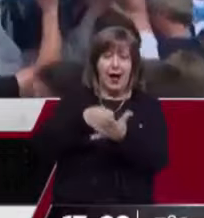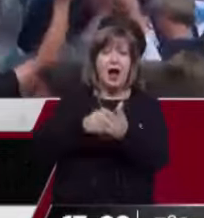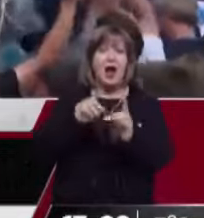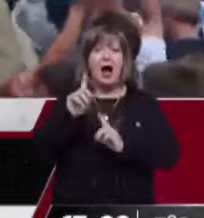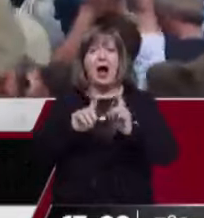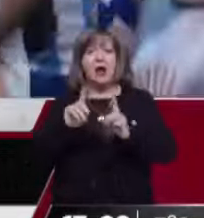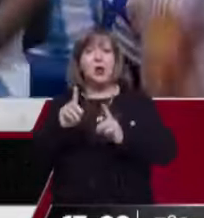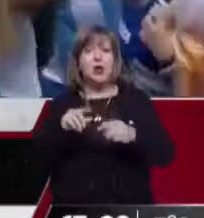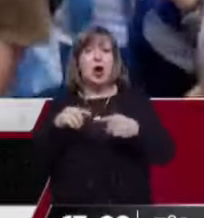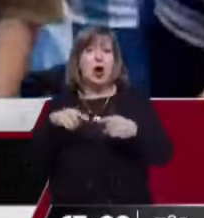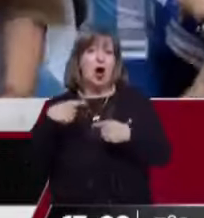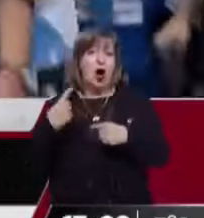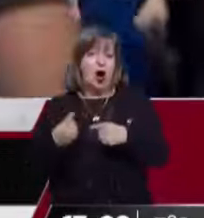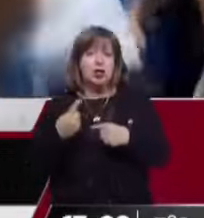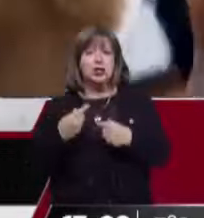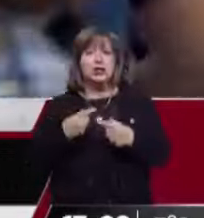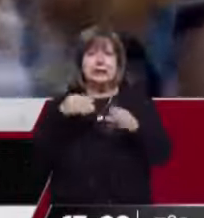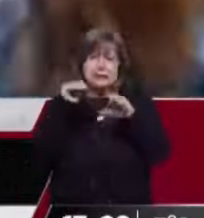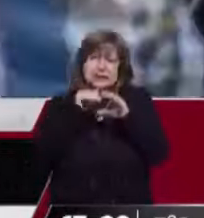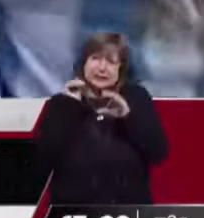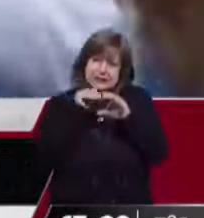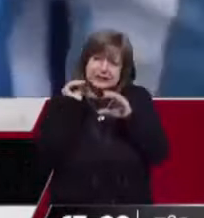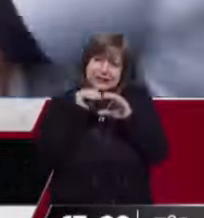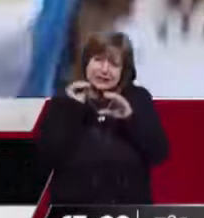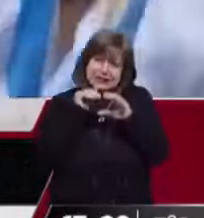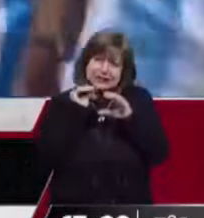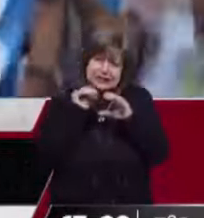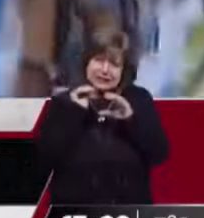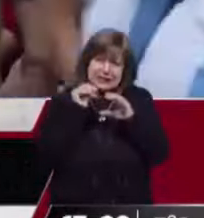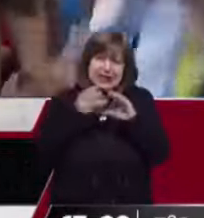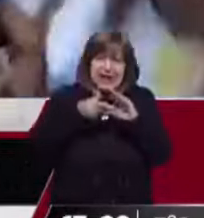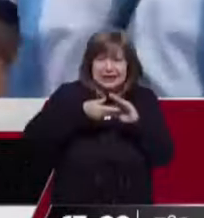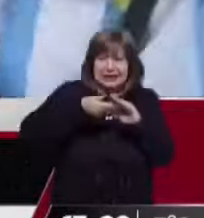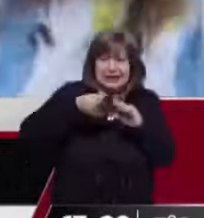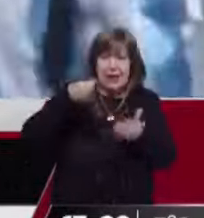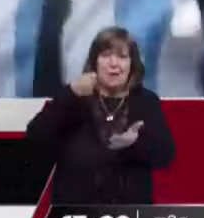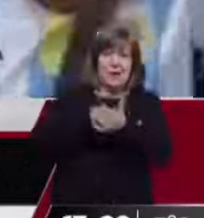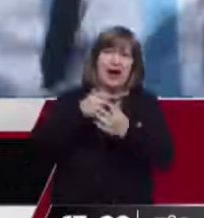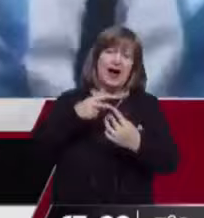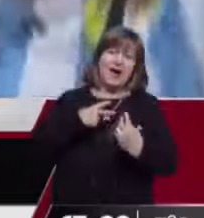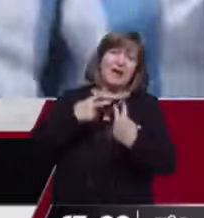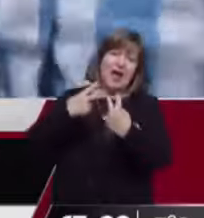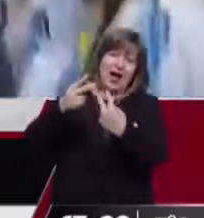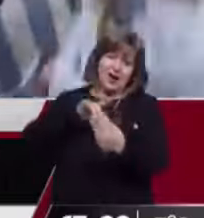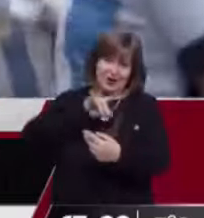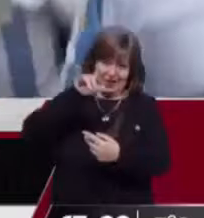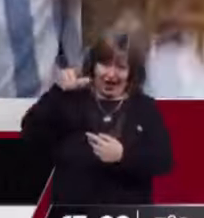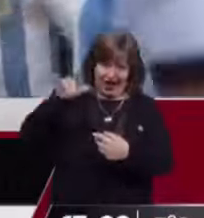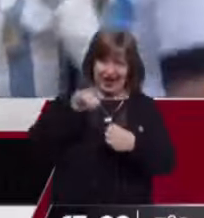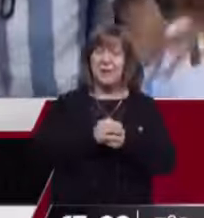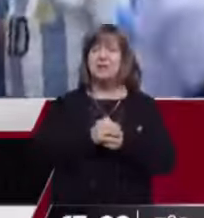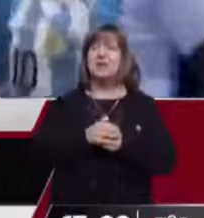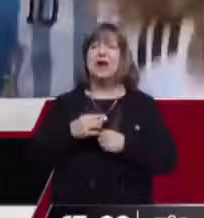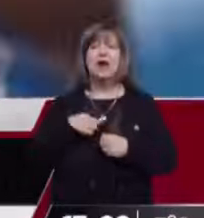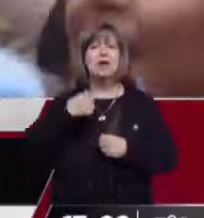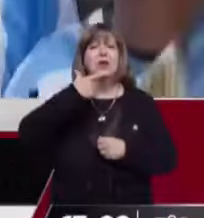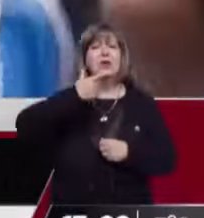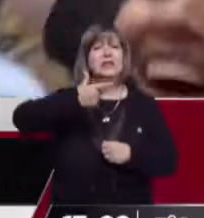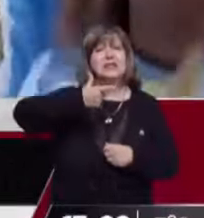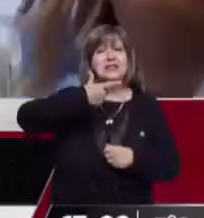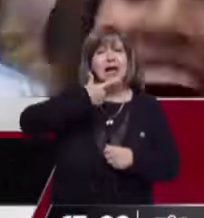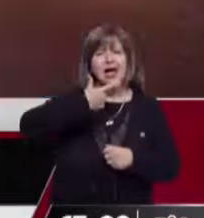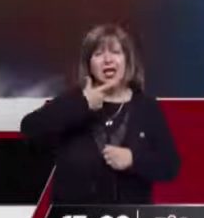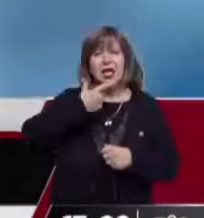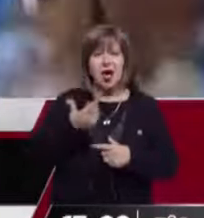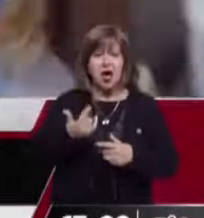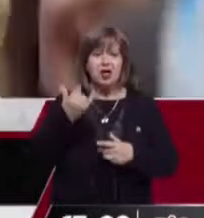siempre pudieron hacerlo, y otros que no, que ahorraron mucho para venir a este momento en particular. Claro. Se ven muchos latinos, no solamente el